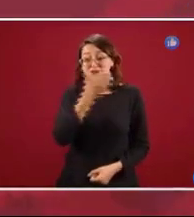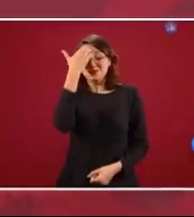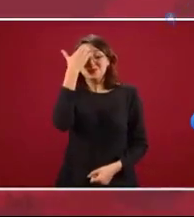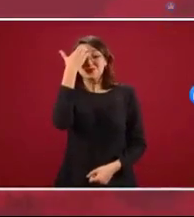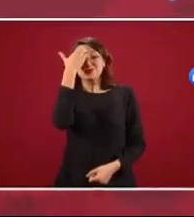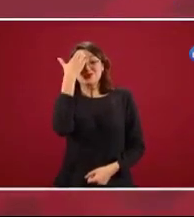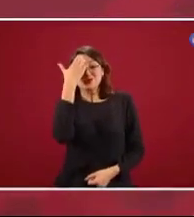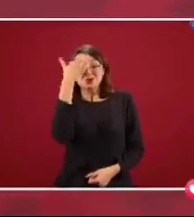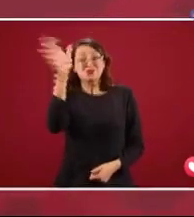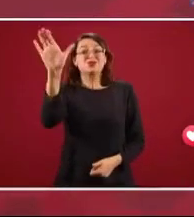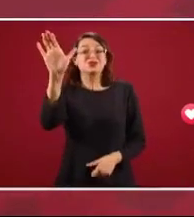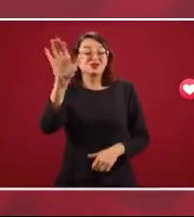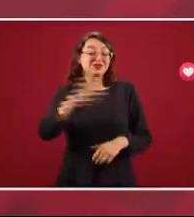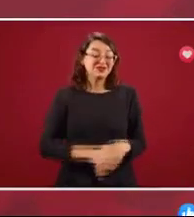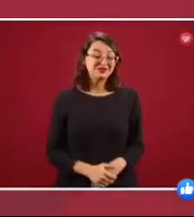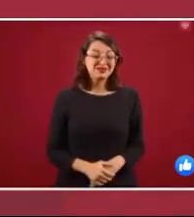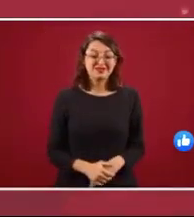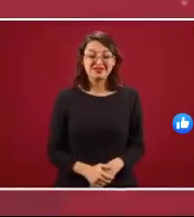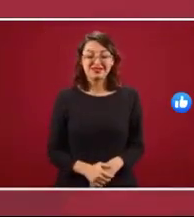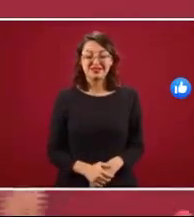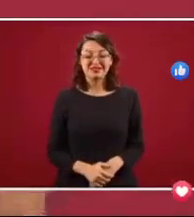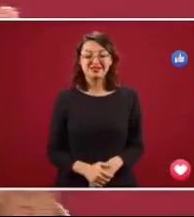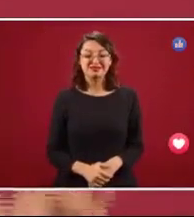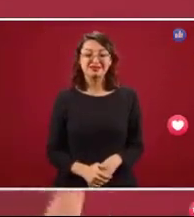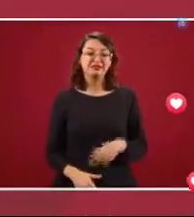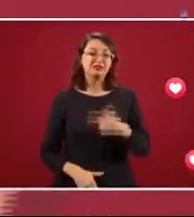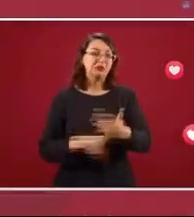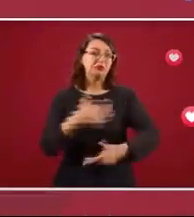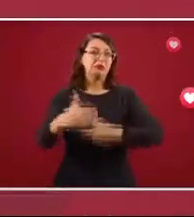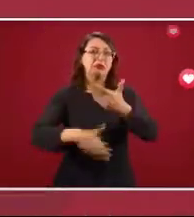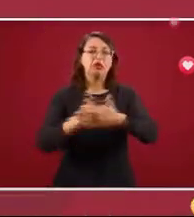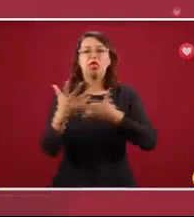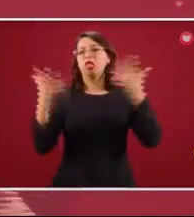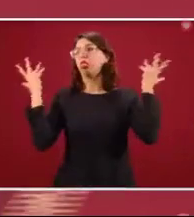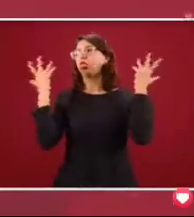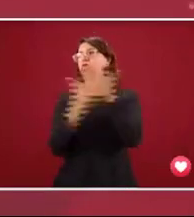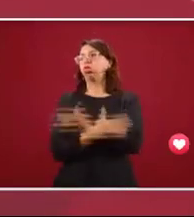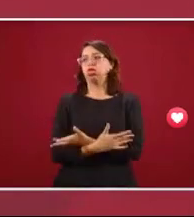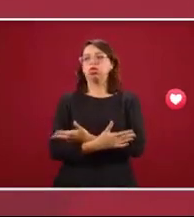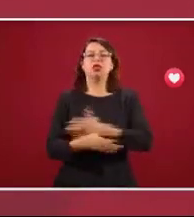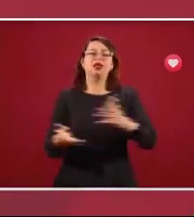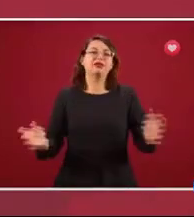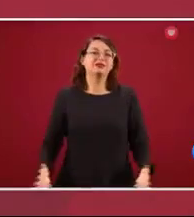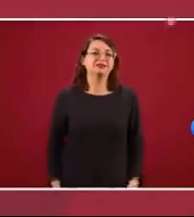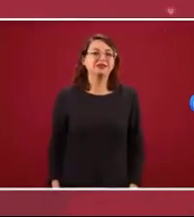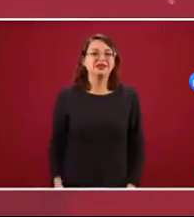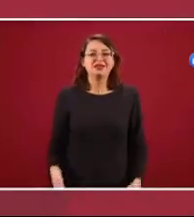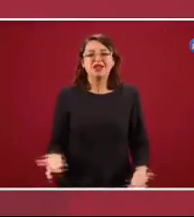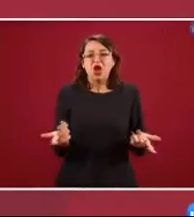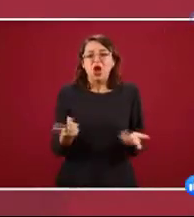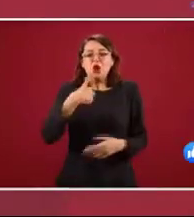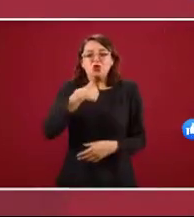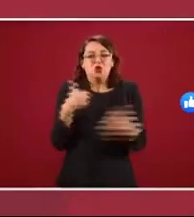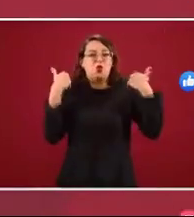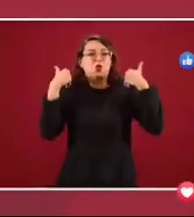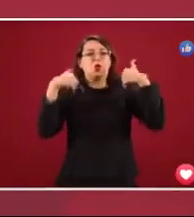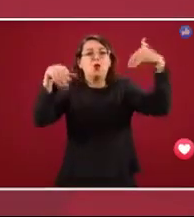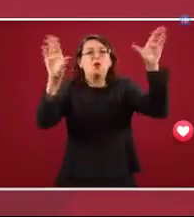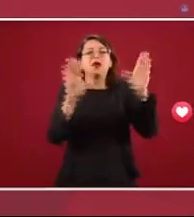el dirigente de la organización hasta después si no no se lo digo pues porque también éste